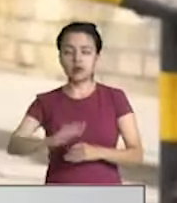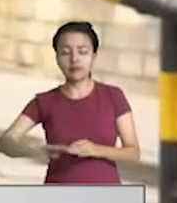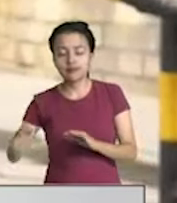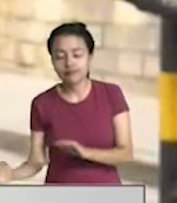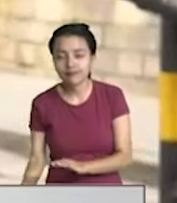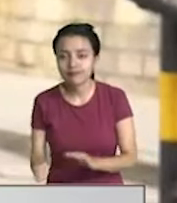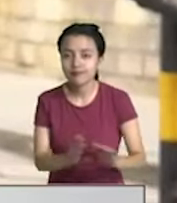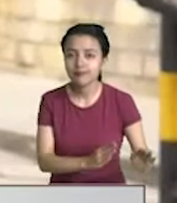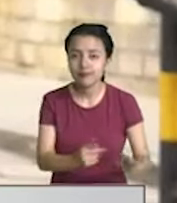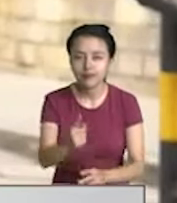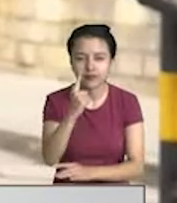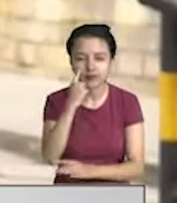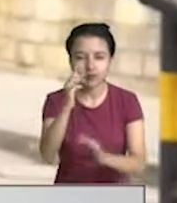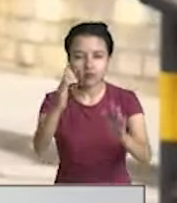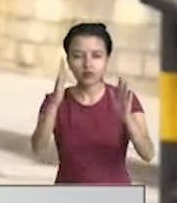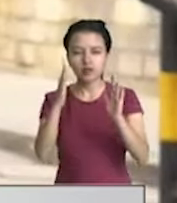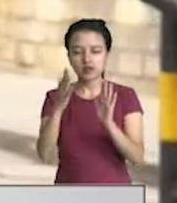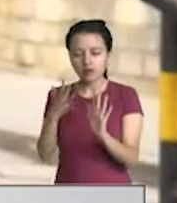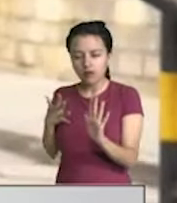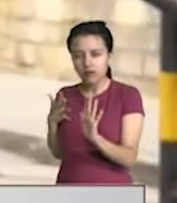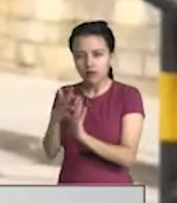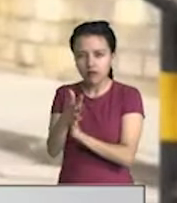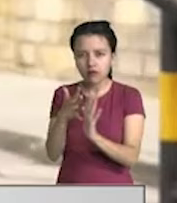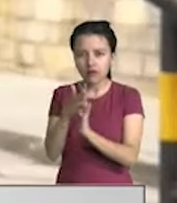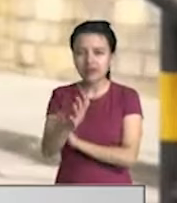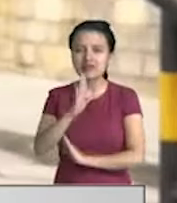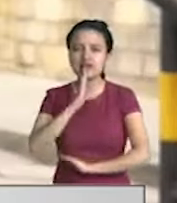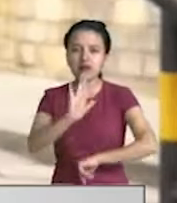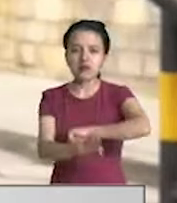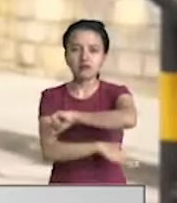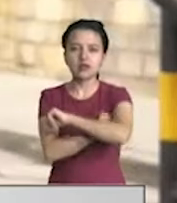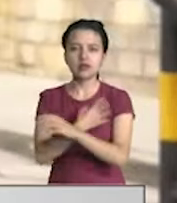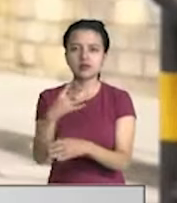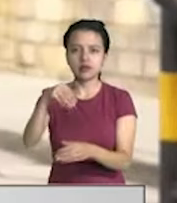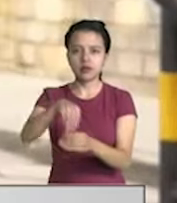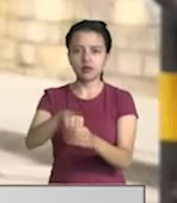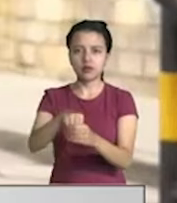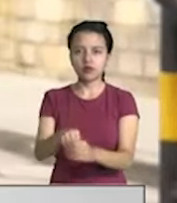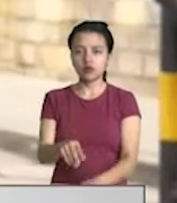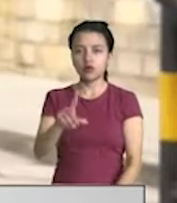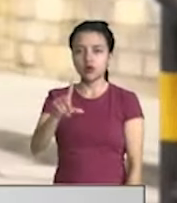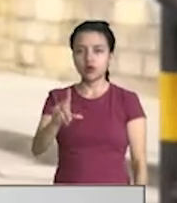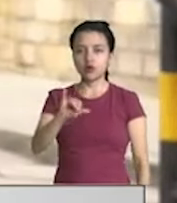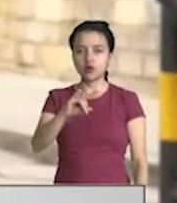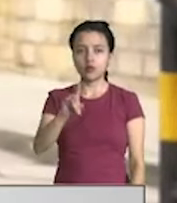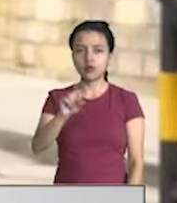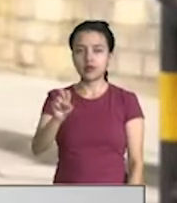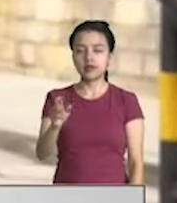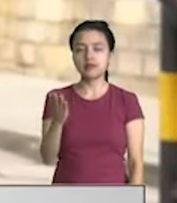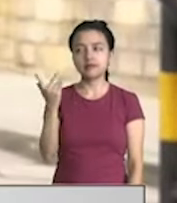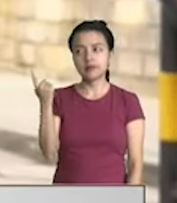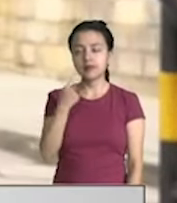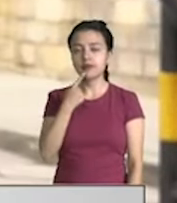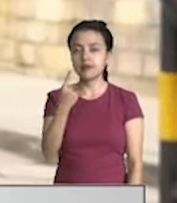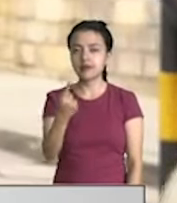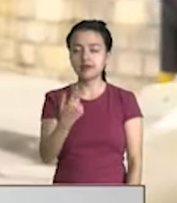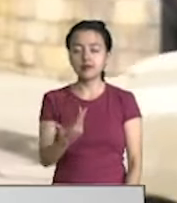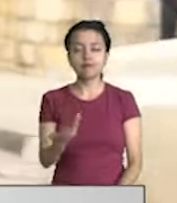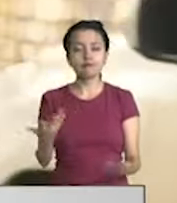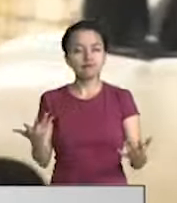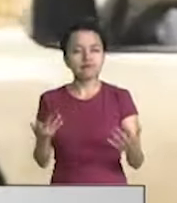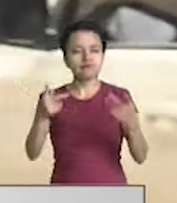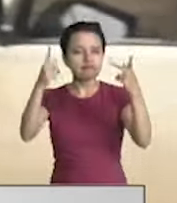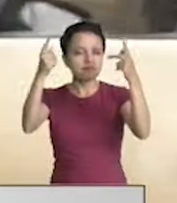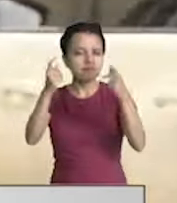atención que acaba de revelar un informe sobre la convivencia ciudadana el ministro del Interior, Luis Fernando Velasco, realizado con la afirma cifras y conceptos